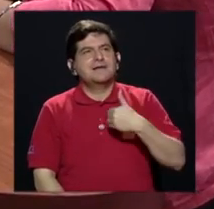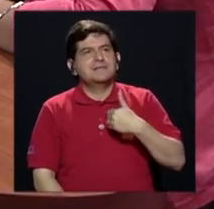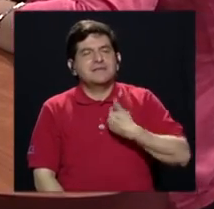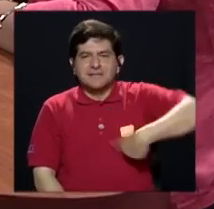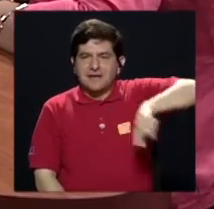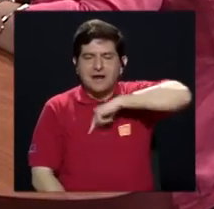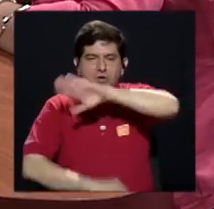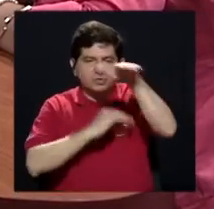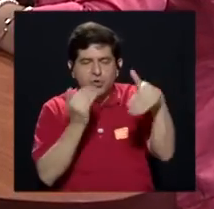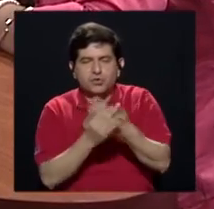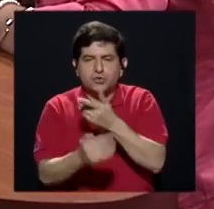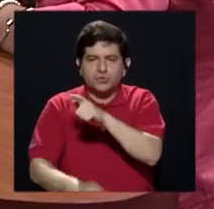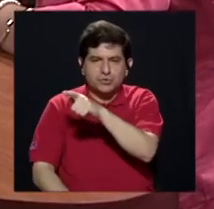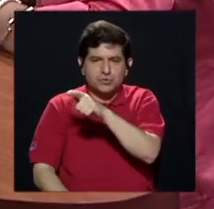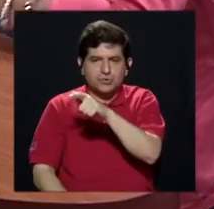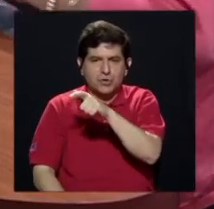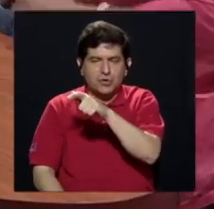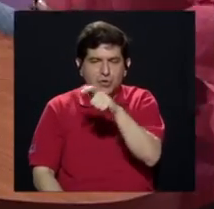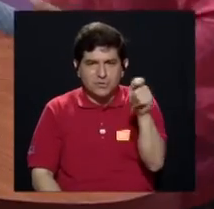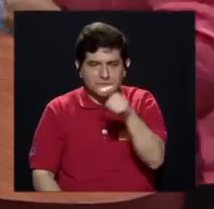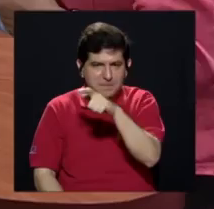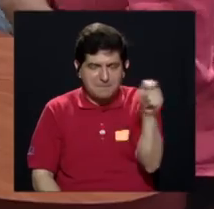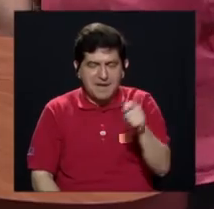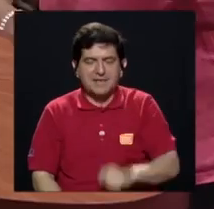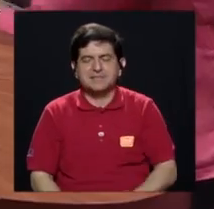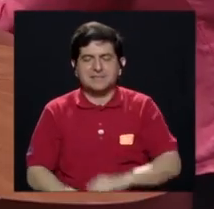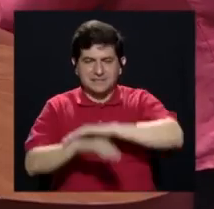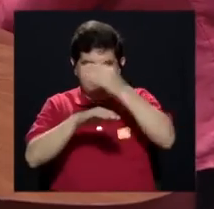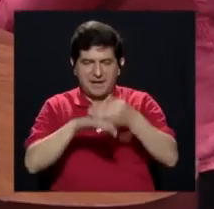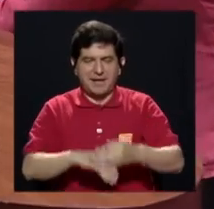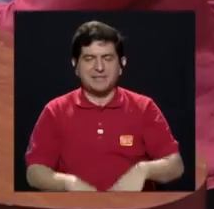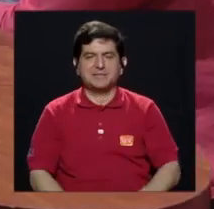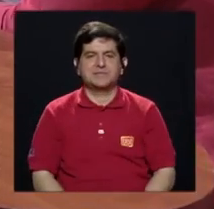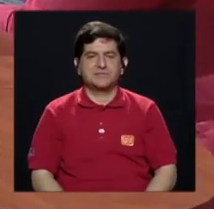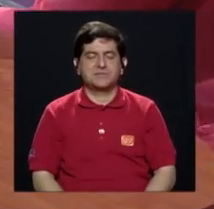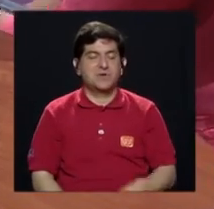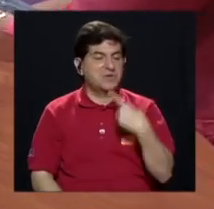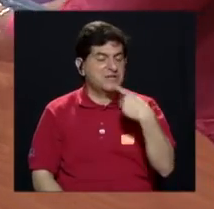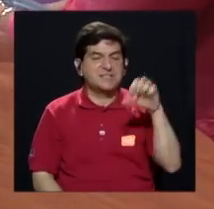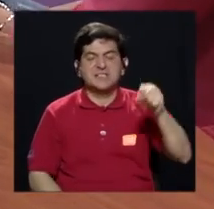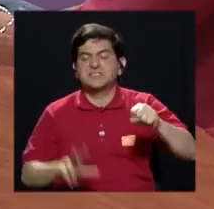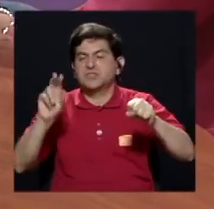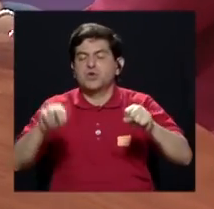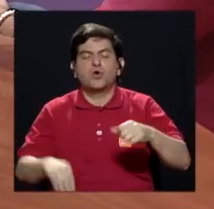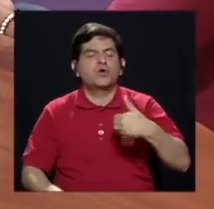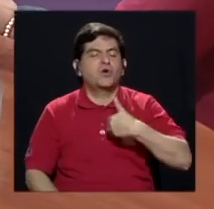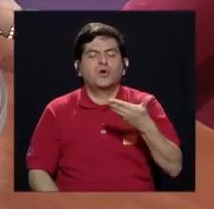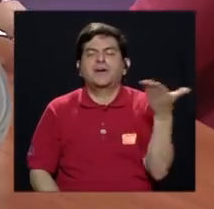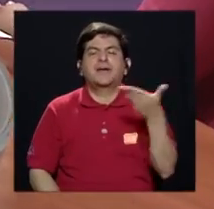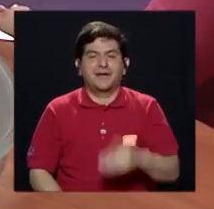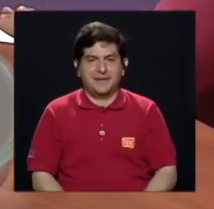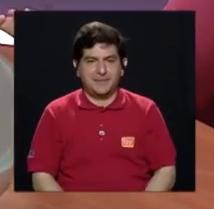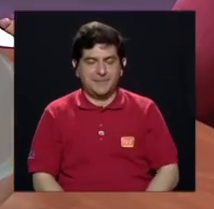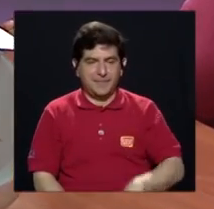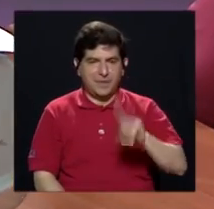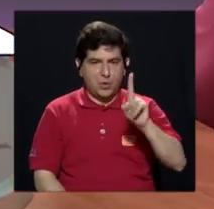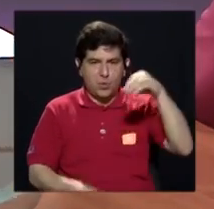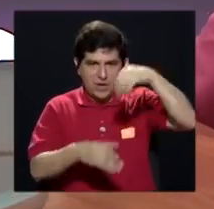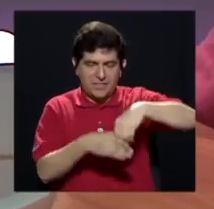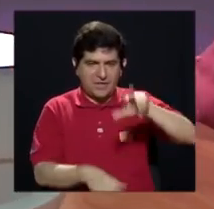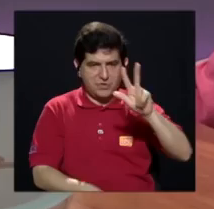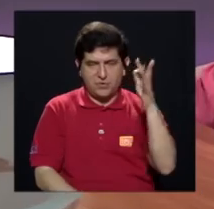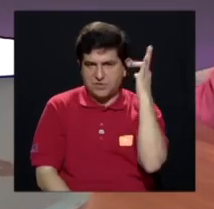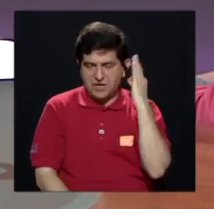agarrar todo el embarazo los tres trimestres y decir que hay o que no hay diríamos que de cada tres mujeres